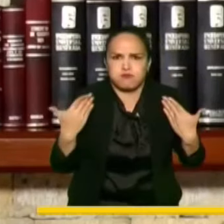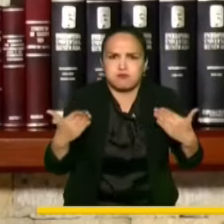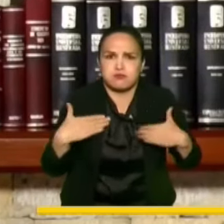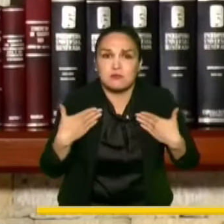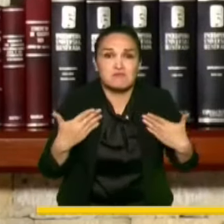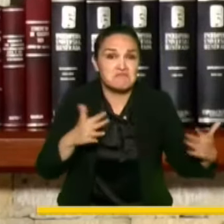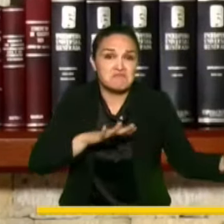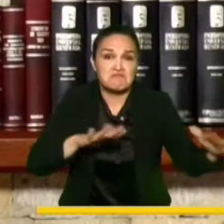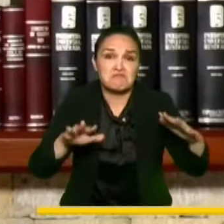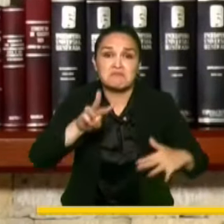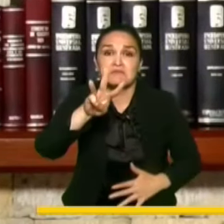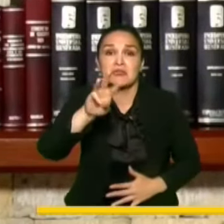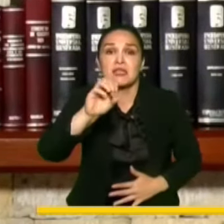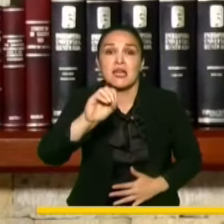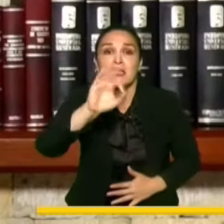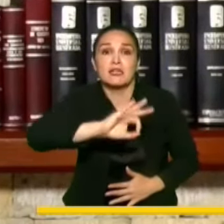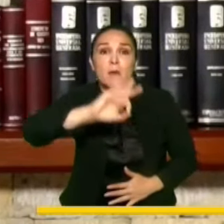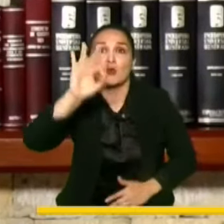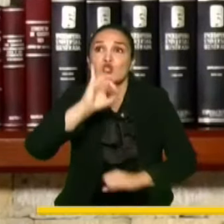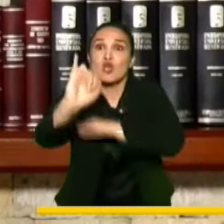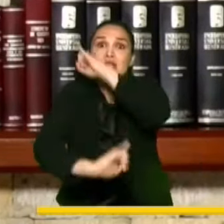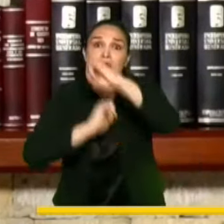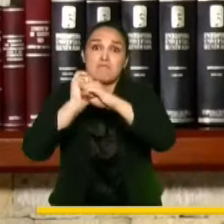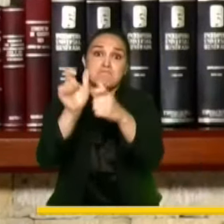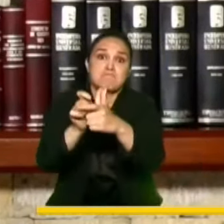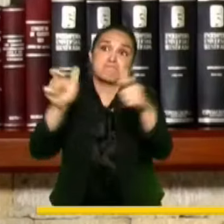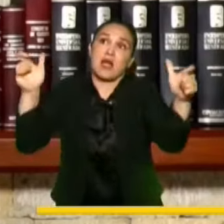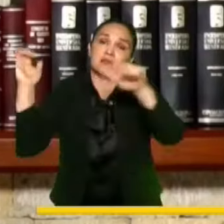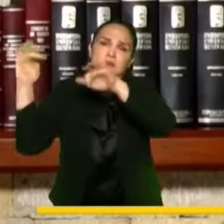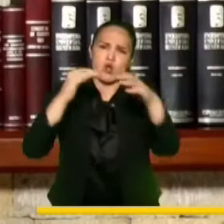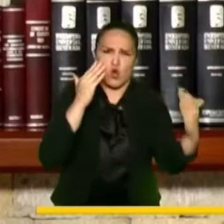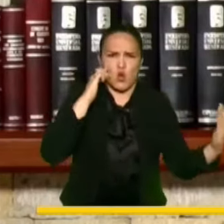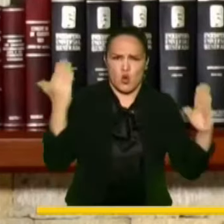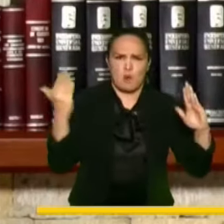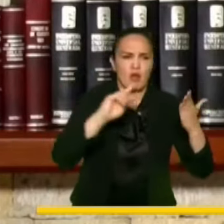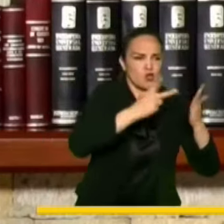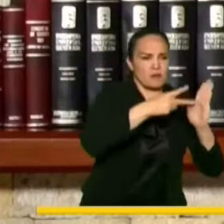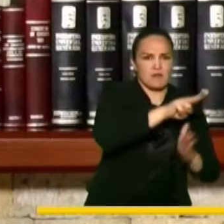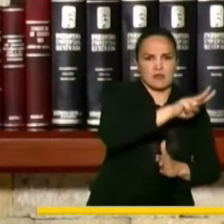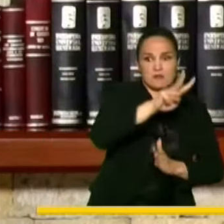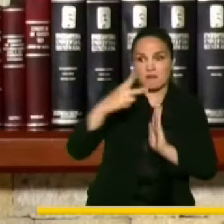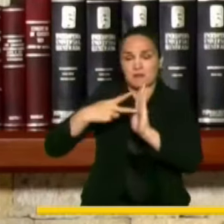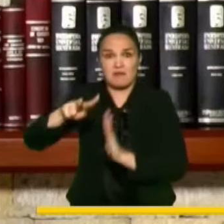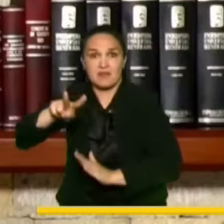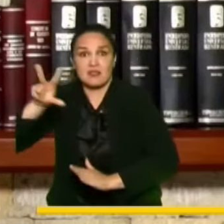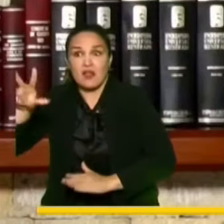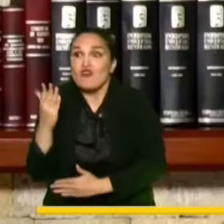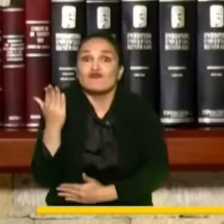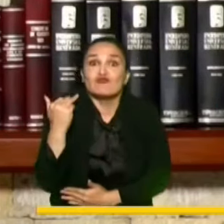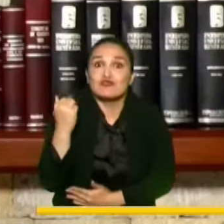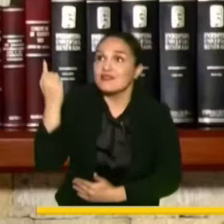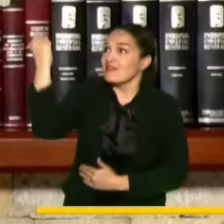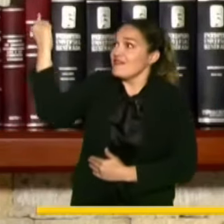casi 30% del turismo extranjero respecto al año anterior. Llegó el turista extranjero número